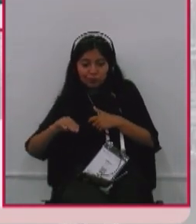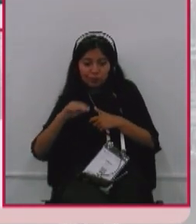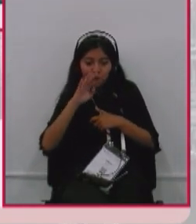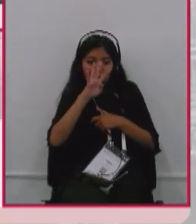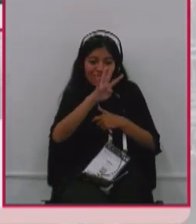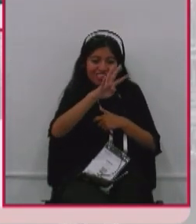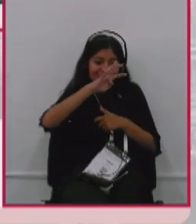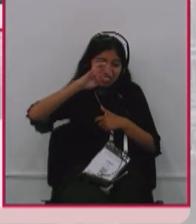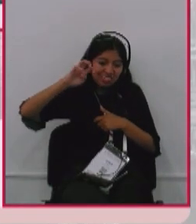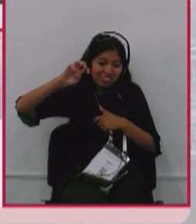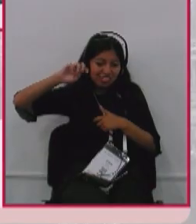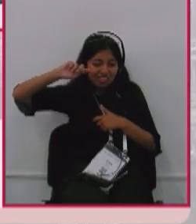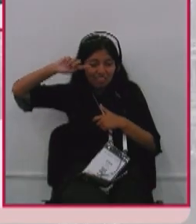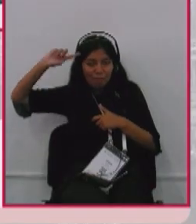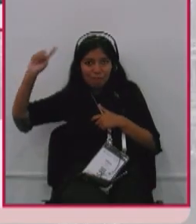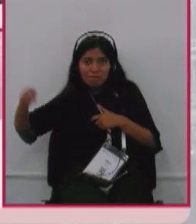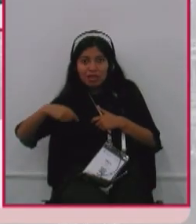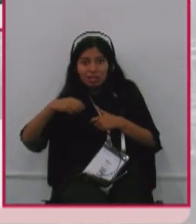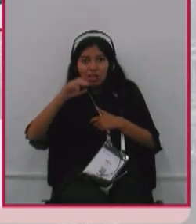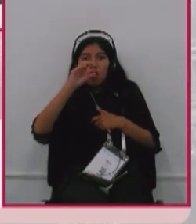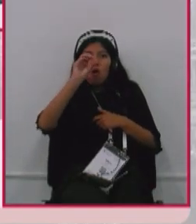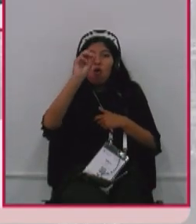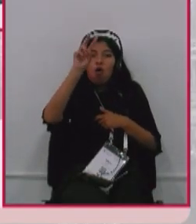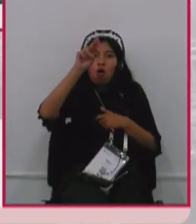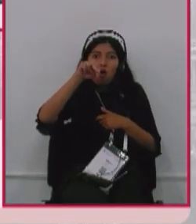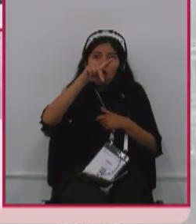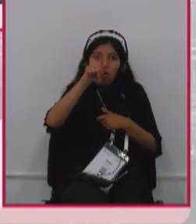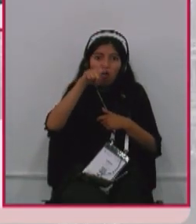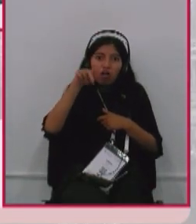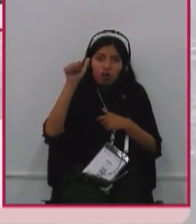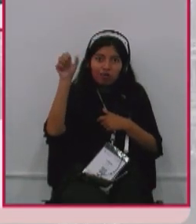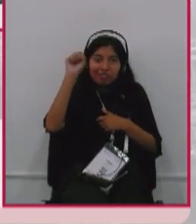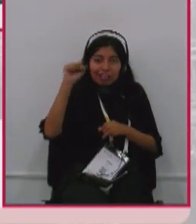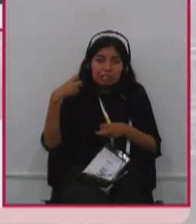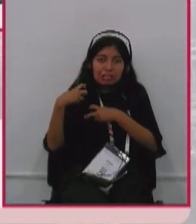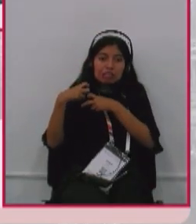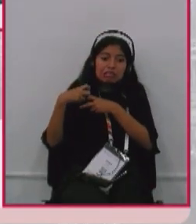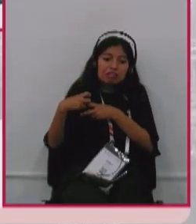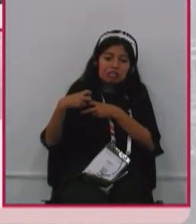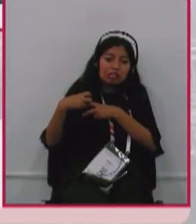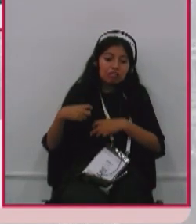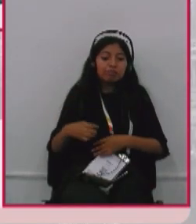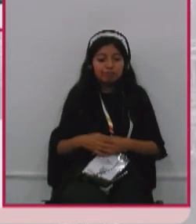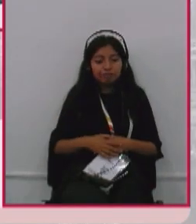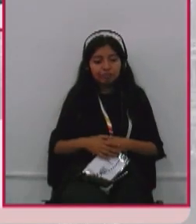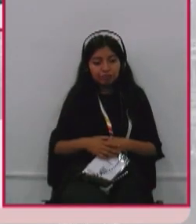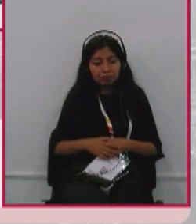Con onzas que vienen de este proyecto del injection leaching.